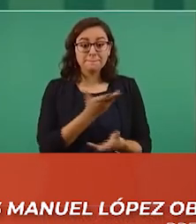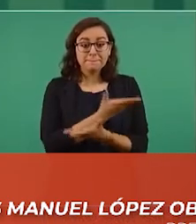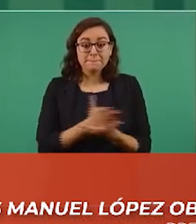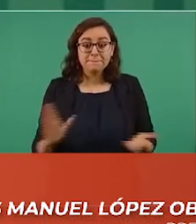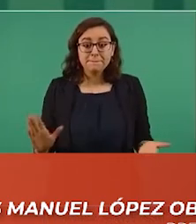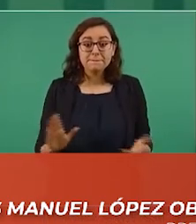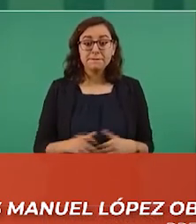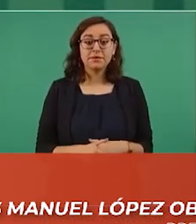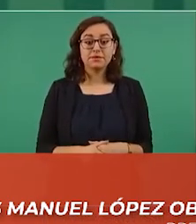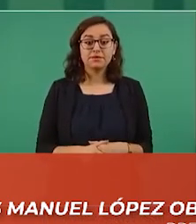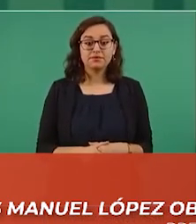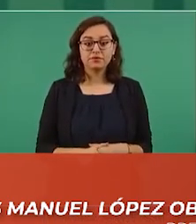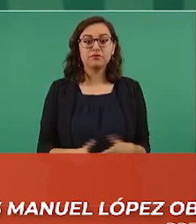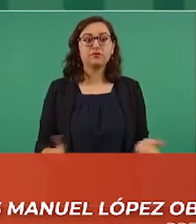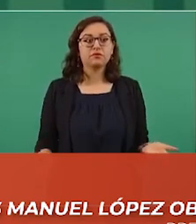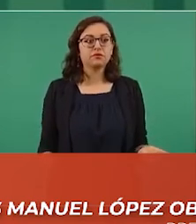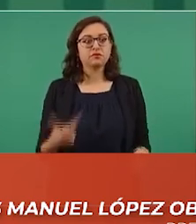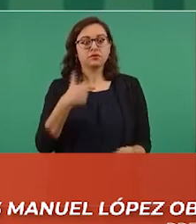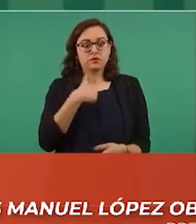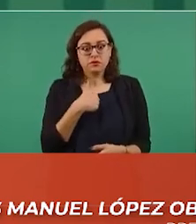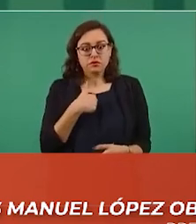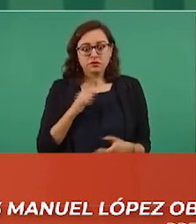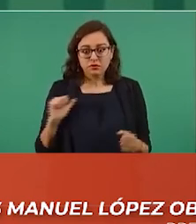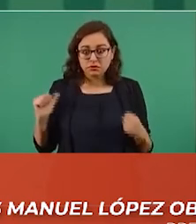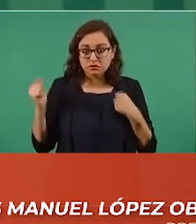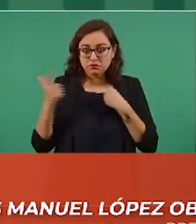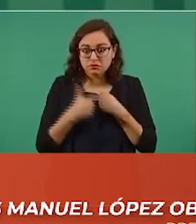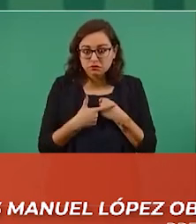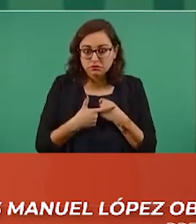si yo estuviese